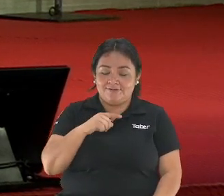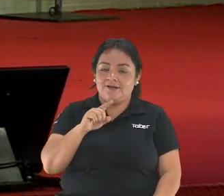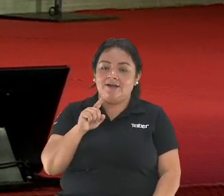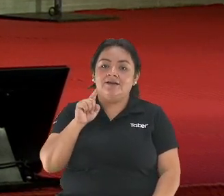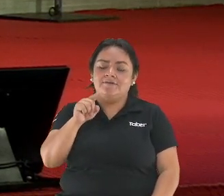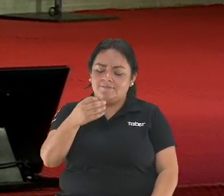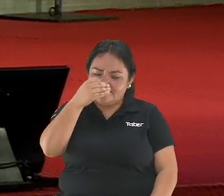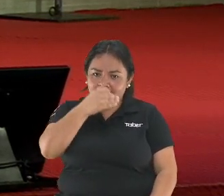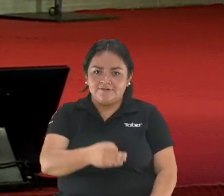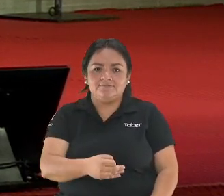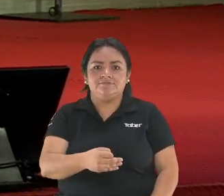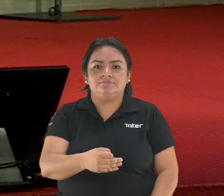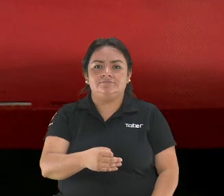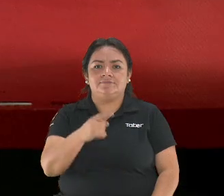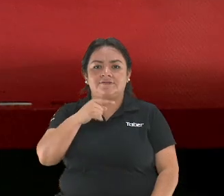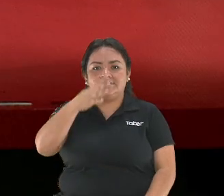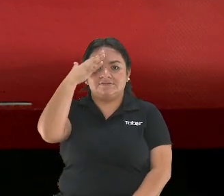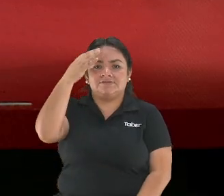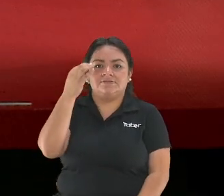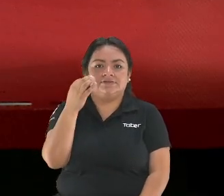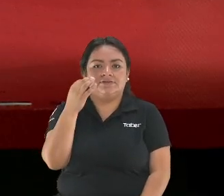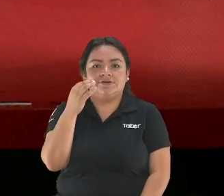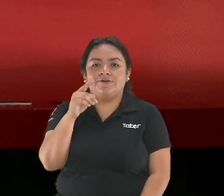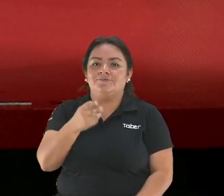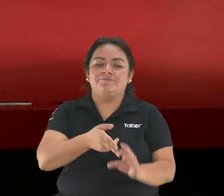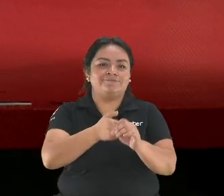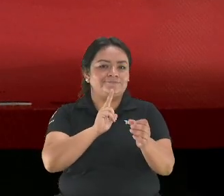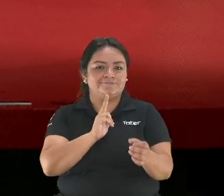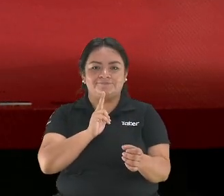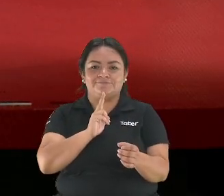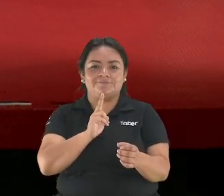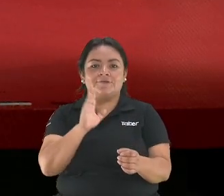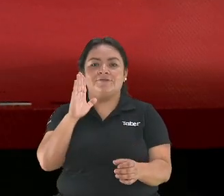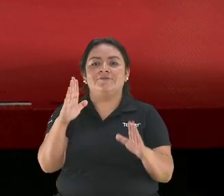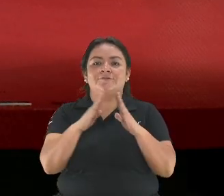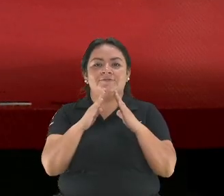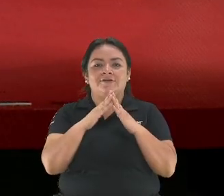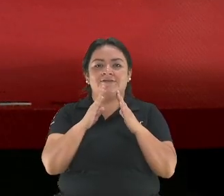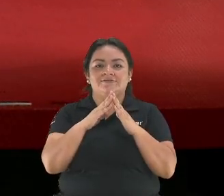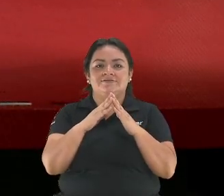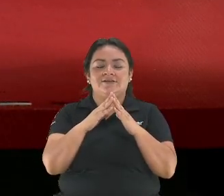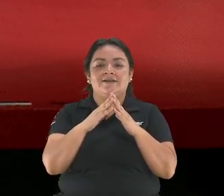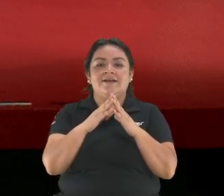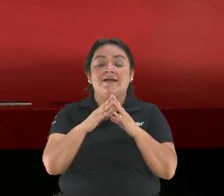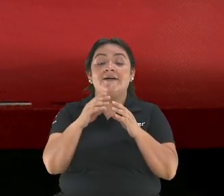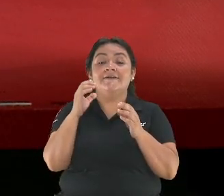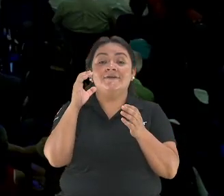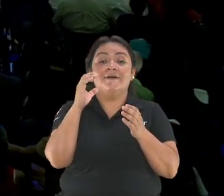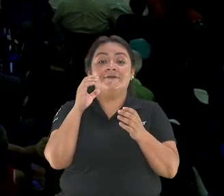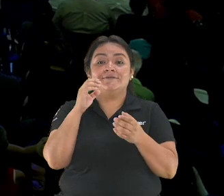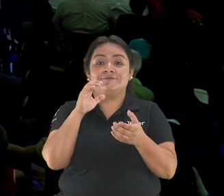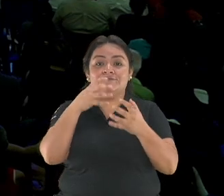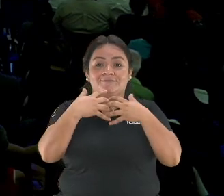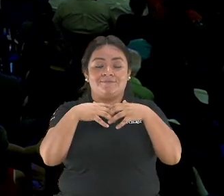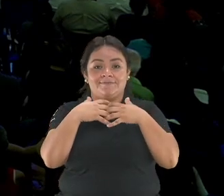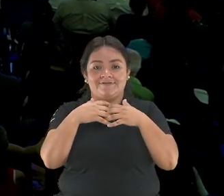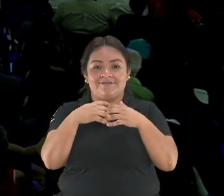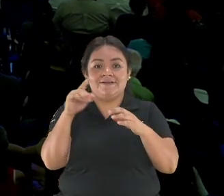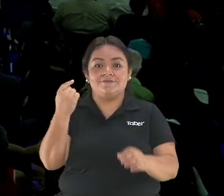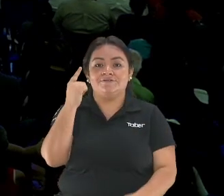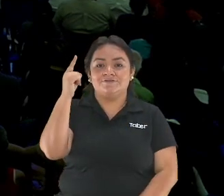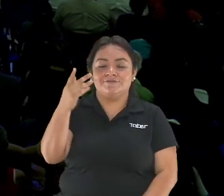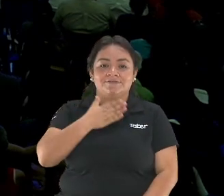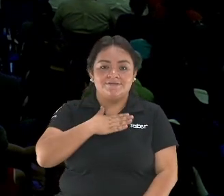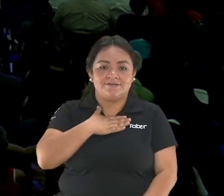mantente firme sigue creyendo no renuncies no dejes tu casa no dejes tu matrimonio no dejes tu empresas es porque dios